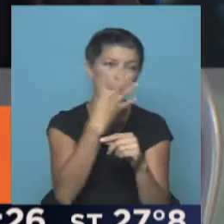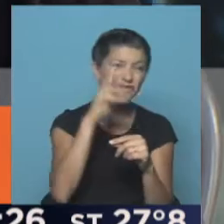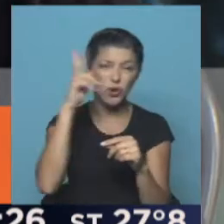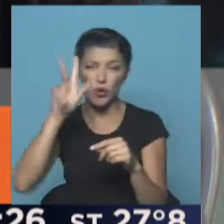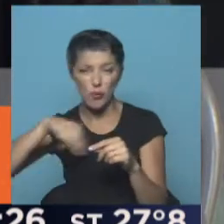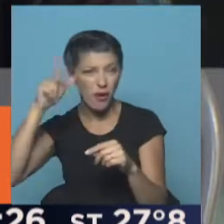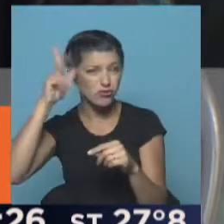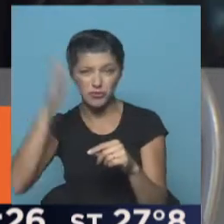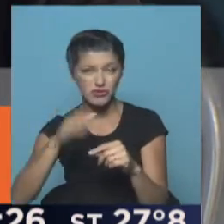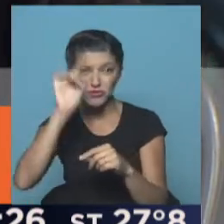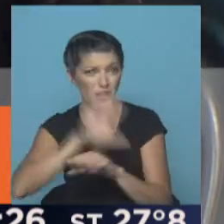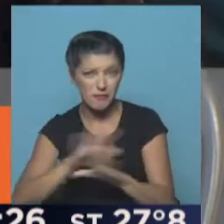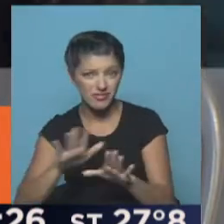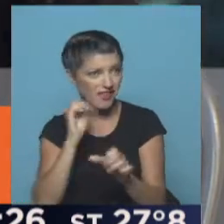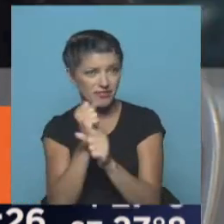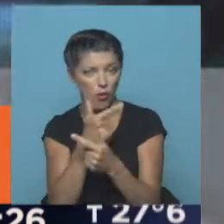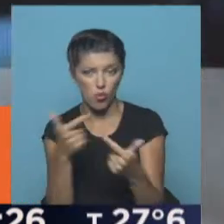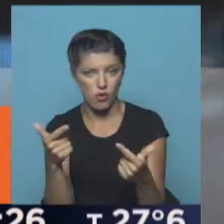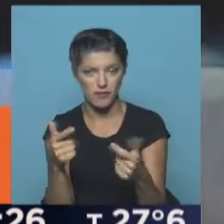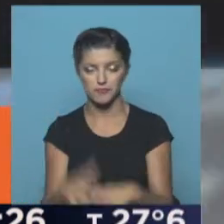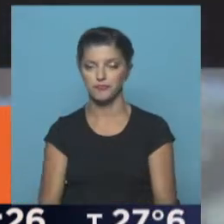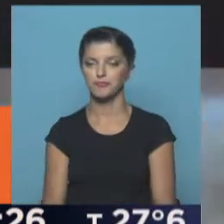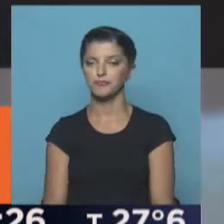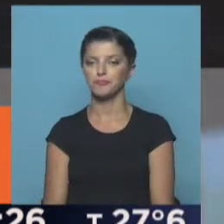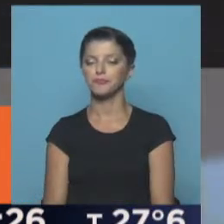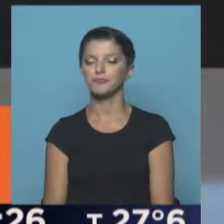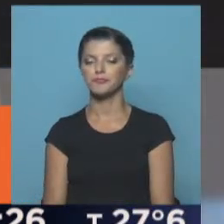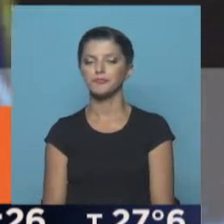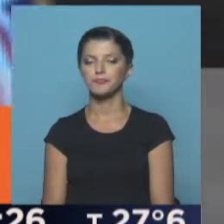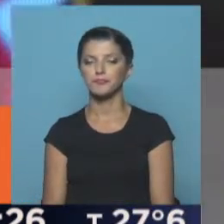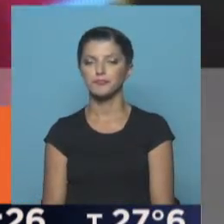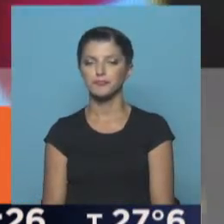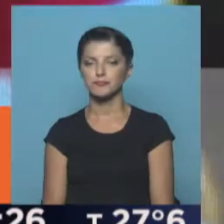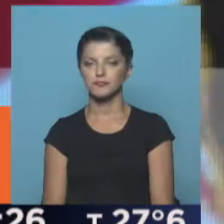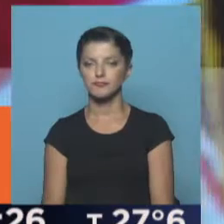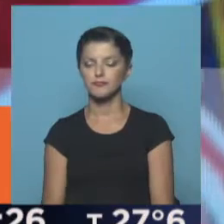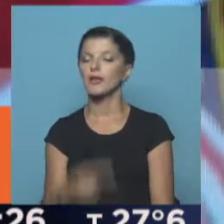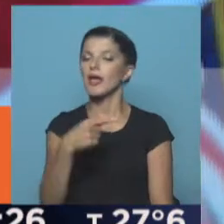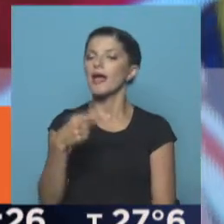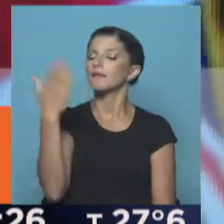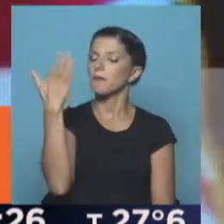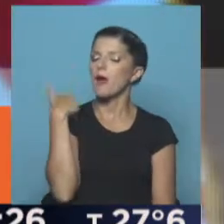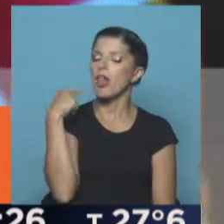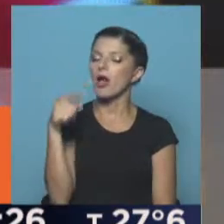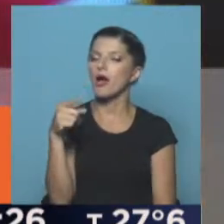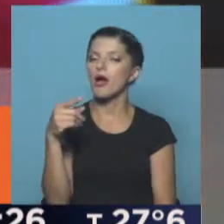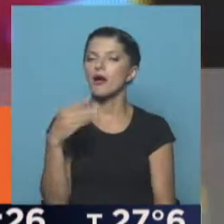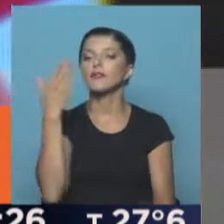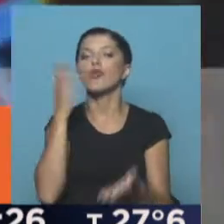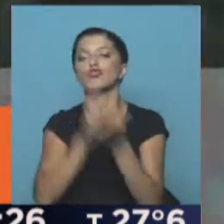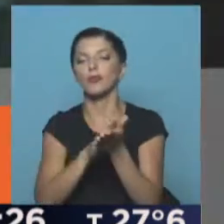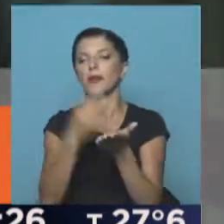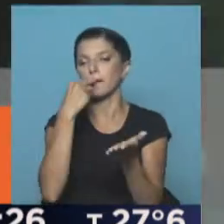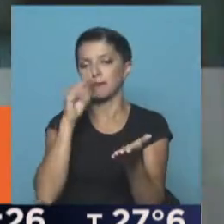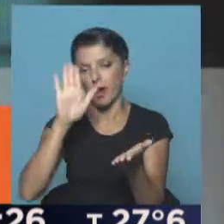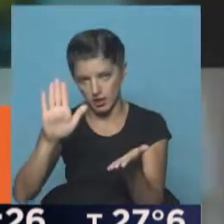4,8% es el nivel de desempleo. A ver, Ricardo, esta semana hubo un par de episodios en los que se mencionó a Hitler.